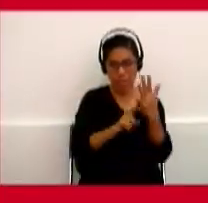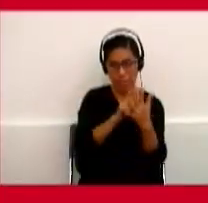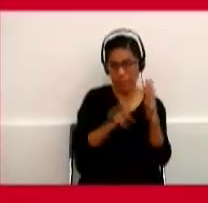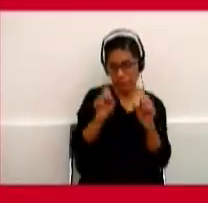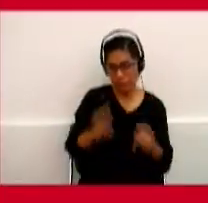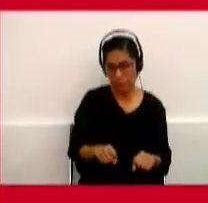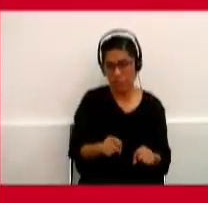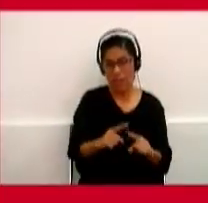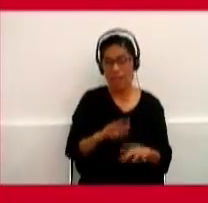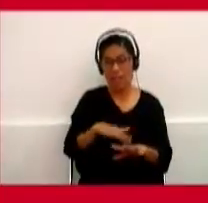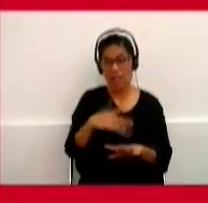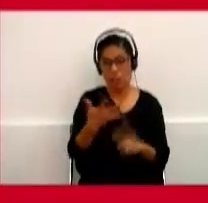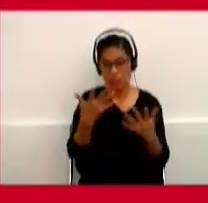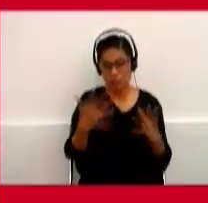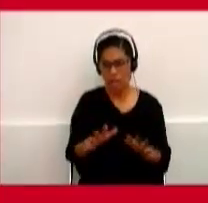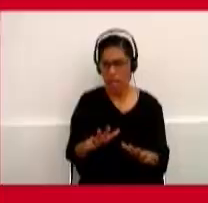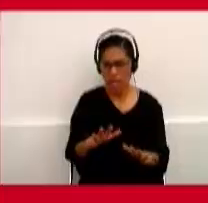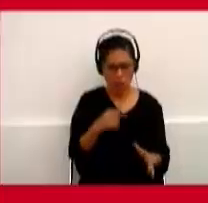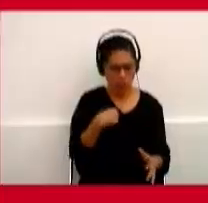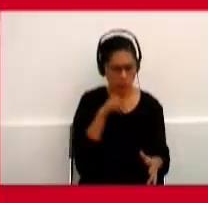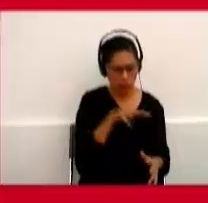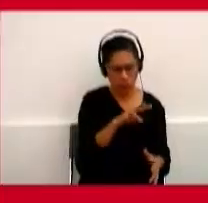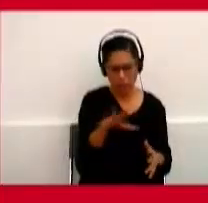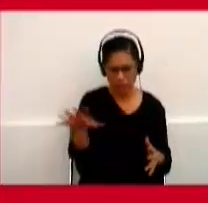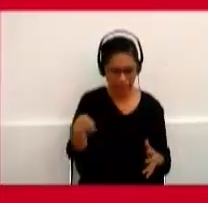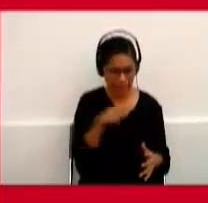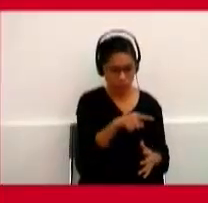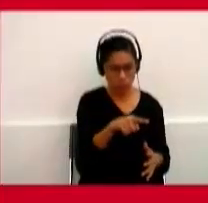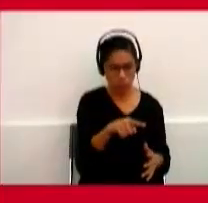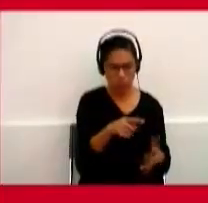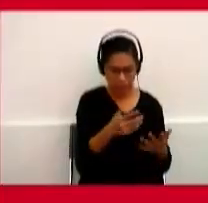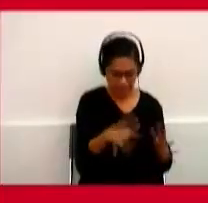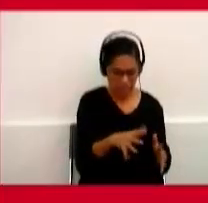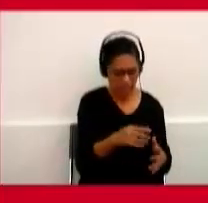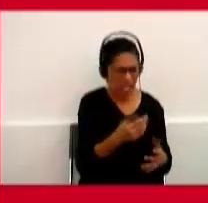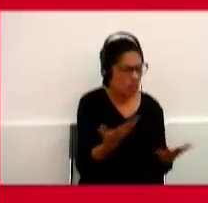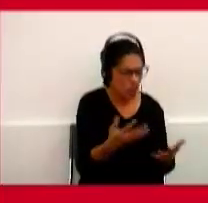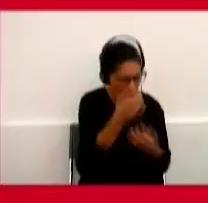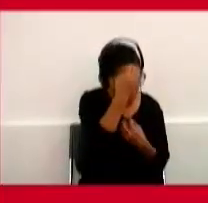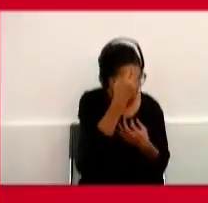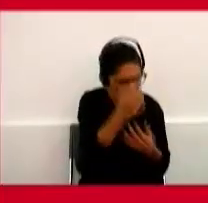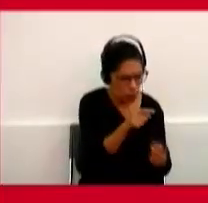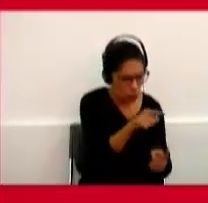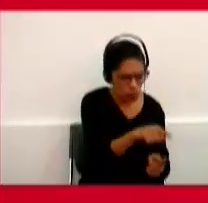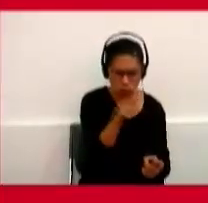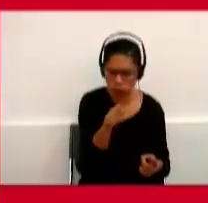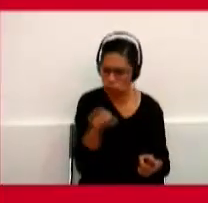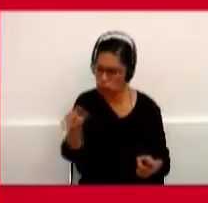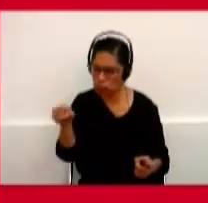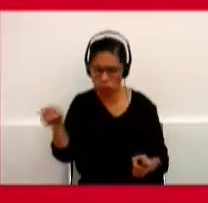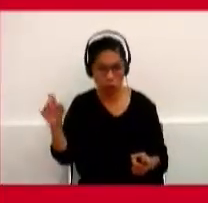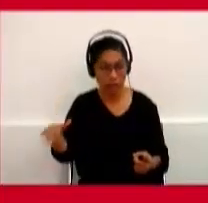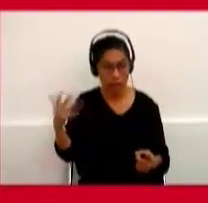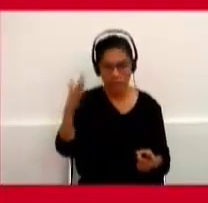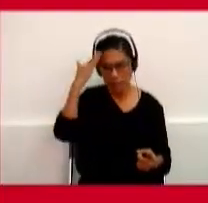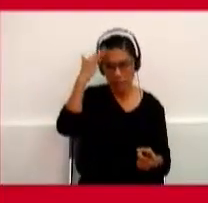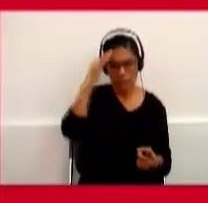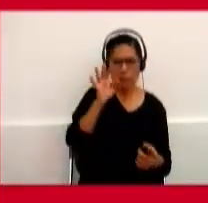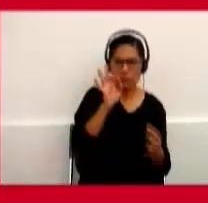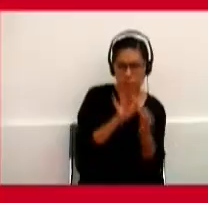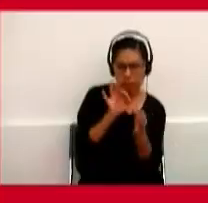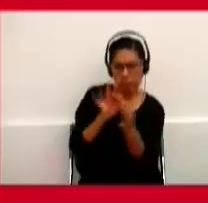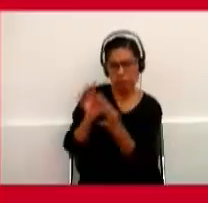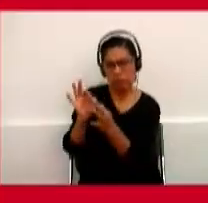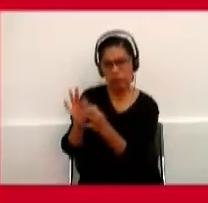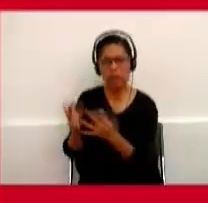vayamos capturando más información de los camiones, podemos tener un conjunto de datos mucho más amplio que nos da una representación más exacta de lo que está pasando en las